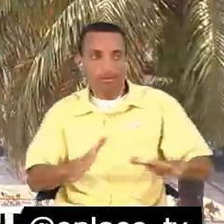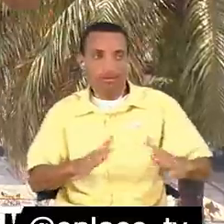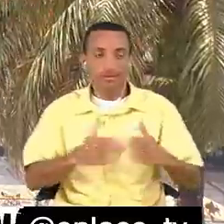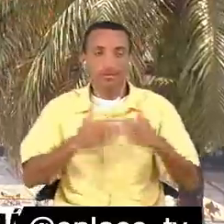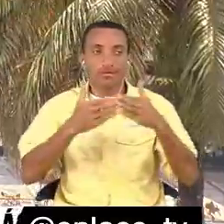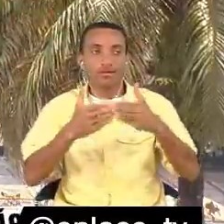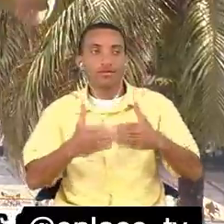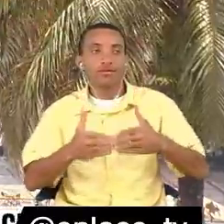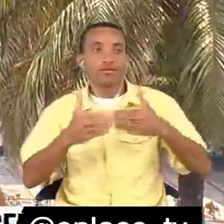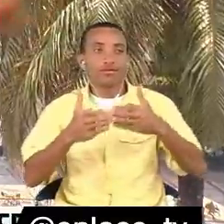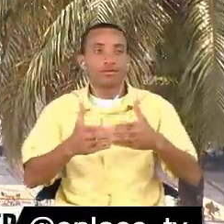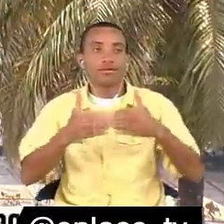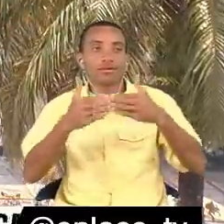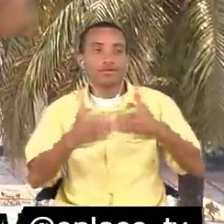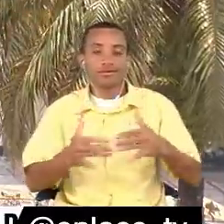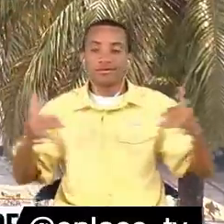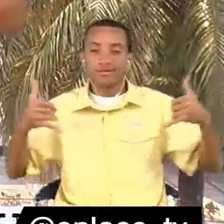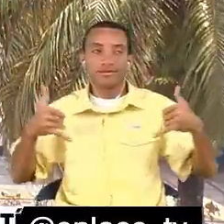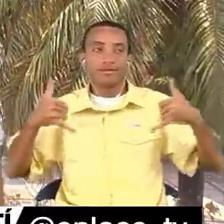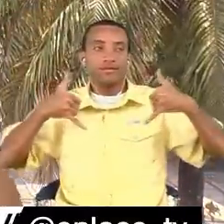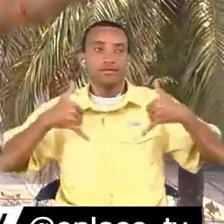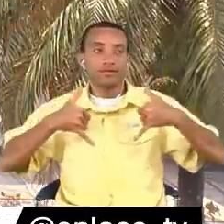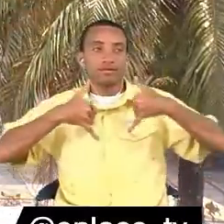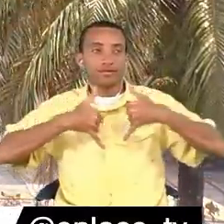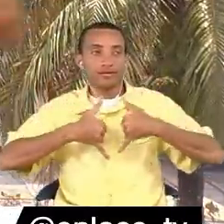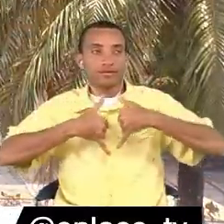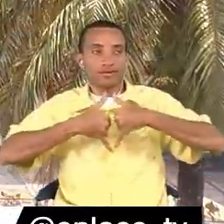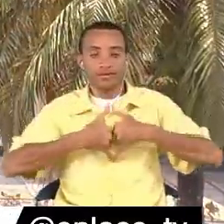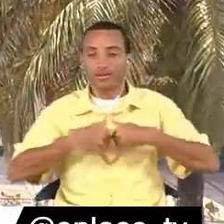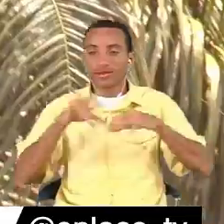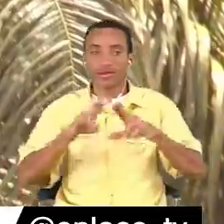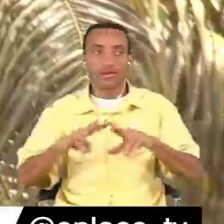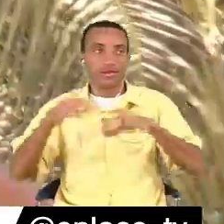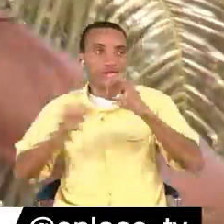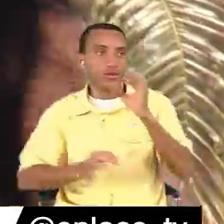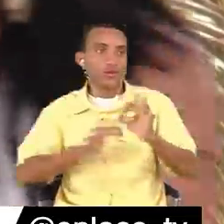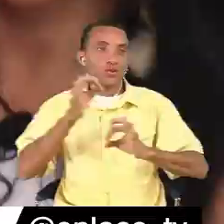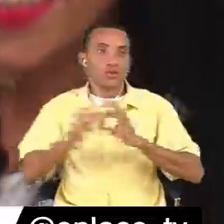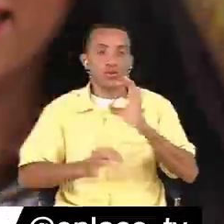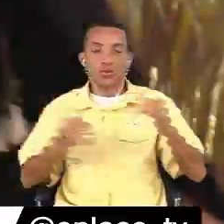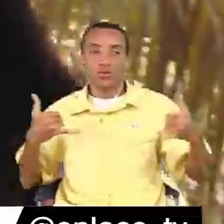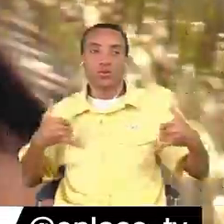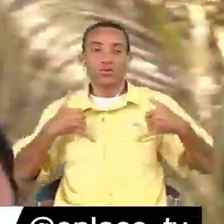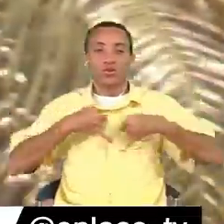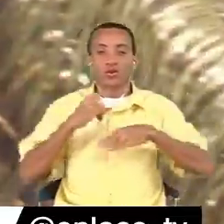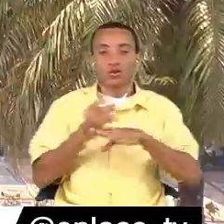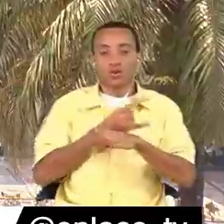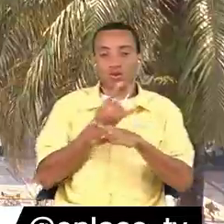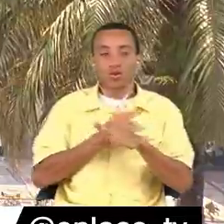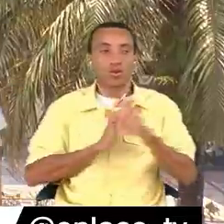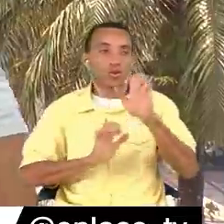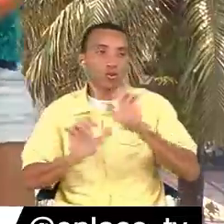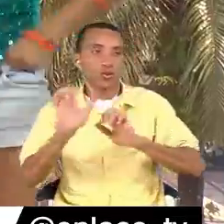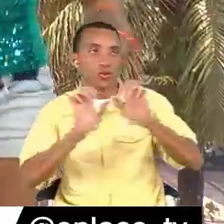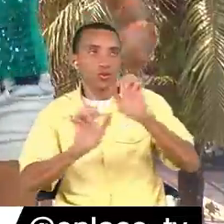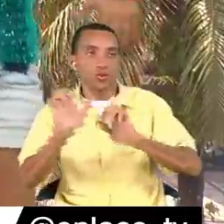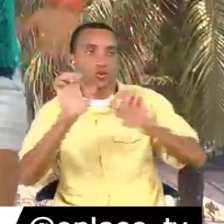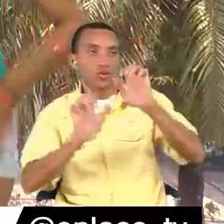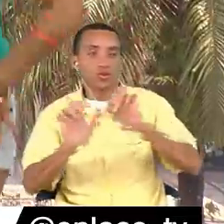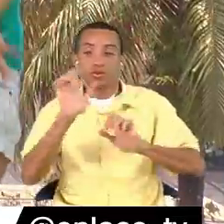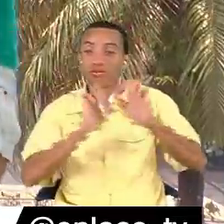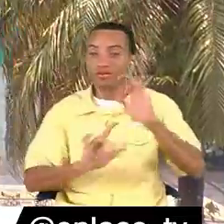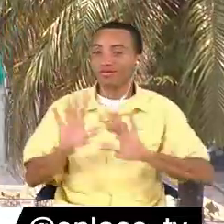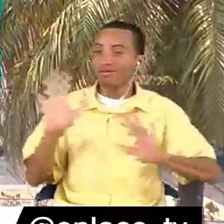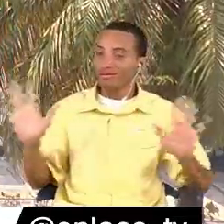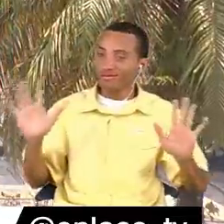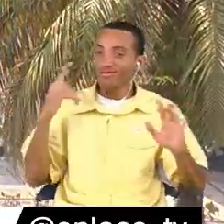chalupa. Que me lo pongo, que yo chaleco salvavidas me lo pongo. Cuando lo uso me rompe, no se protege, yo lo creo, siempre así navegaré con actitud.